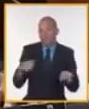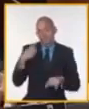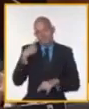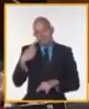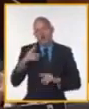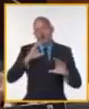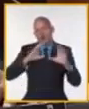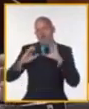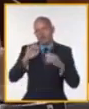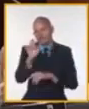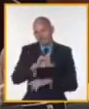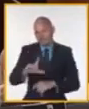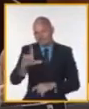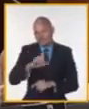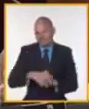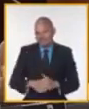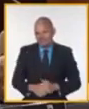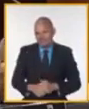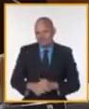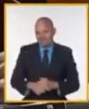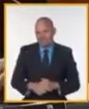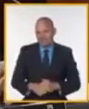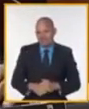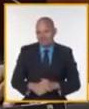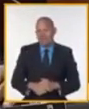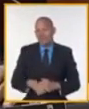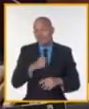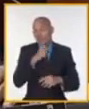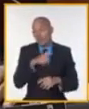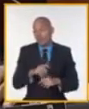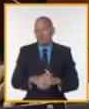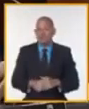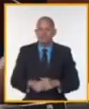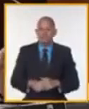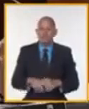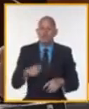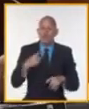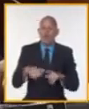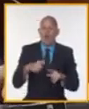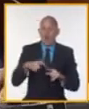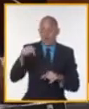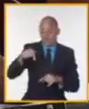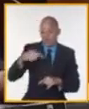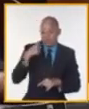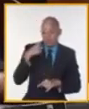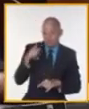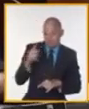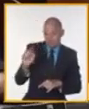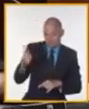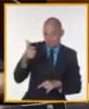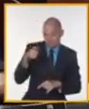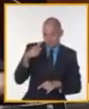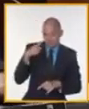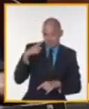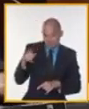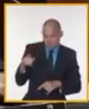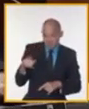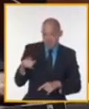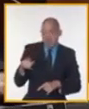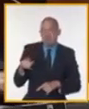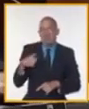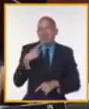ejemplo el Buró Político, la persona del presidente en cuanto a implementar los 3 pilares de la